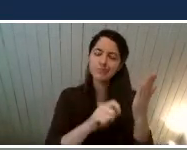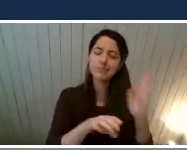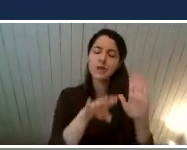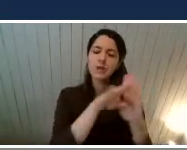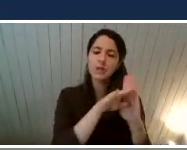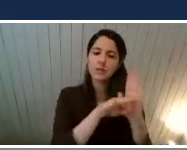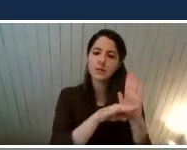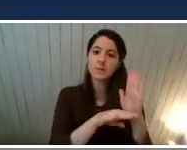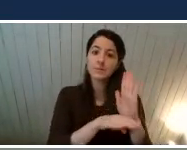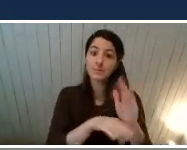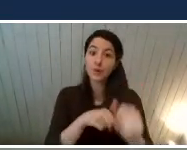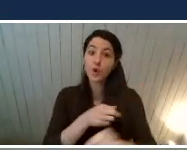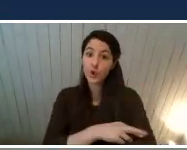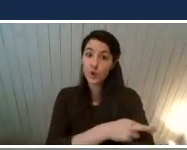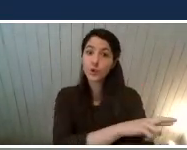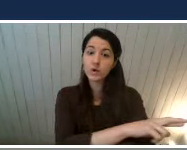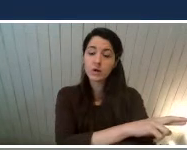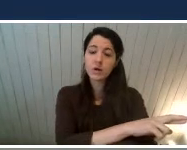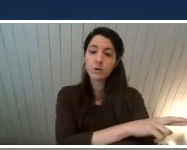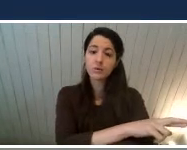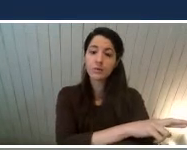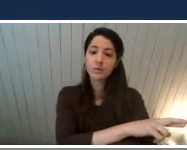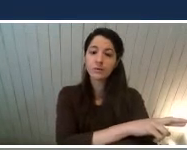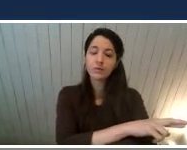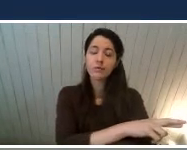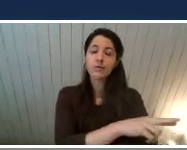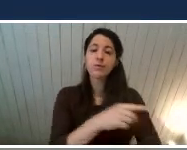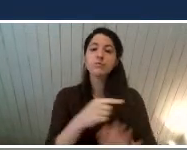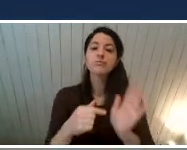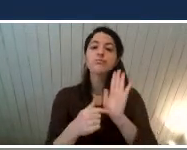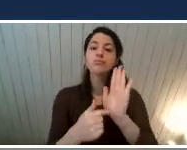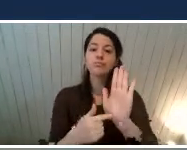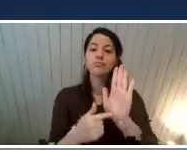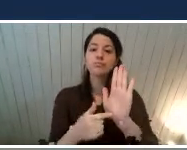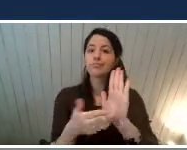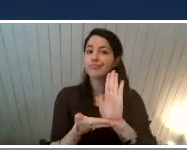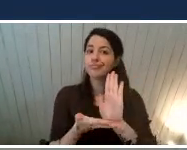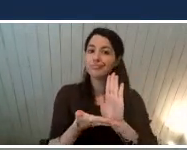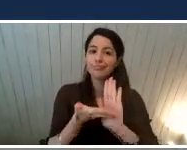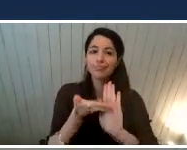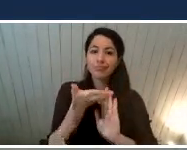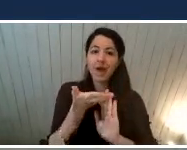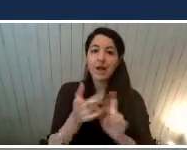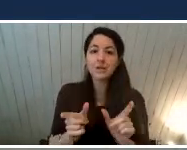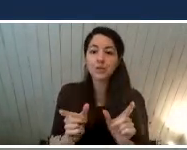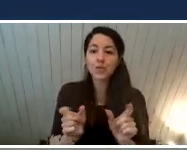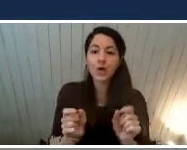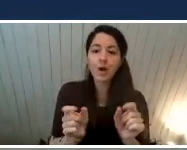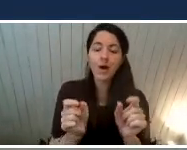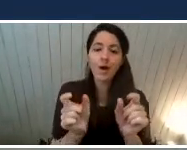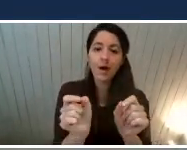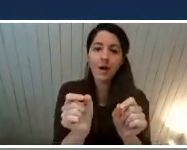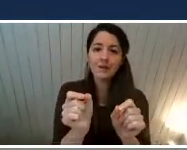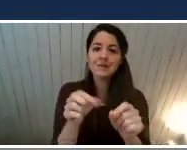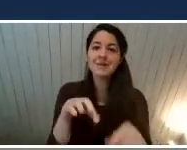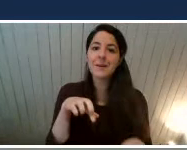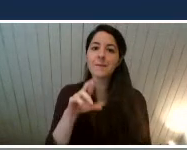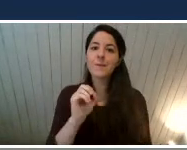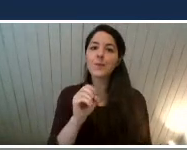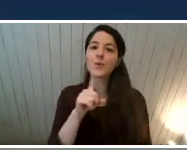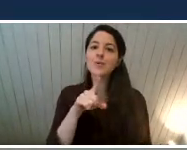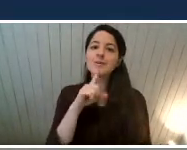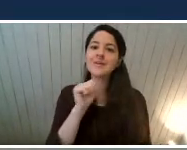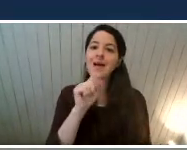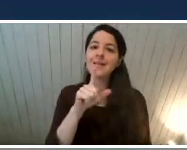Los Ríos presenta una alta incidencia de cáncer de próstata. Así que es muy